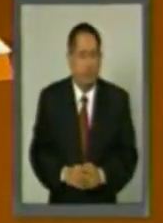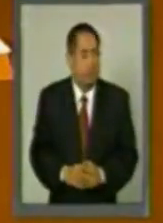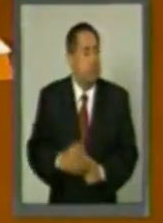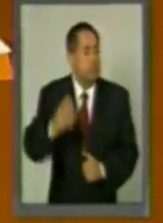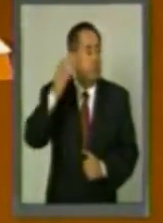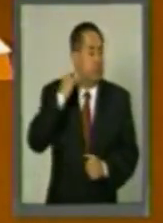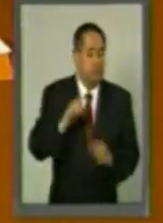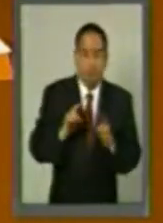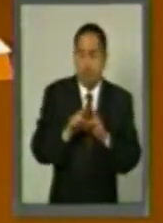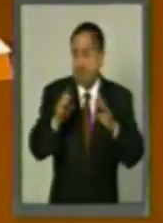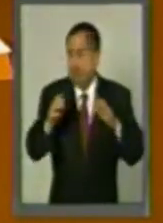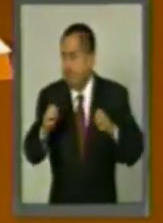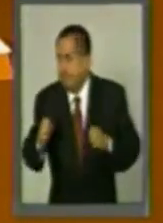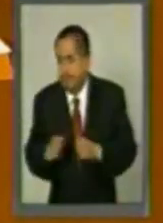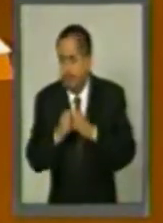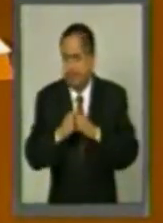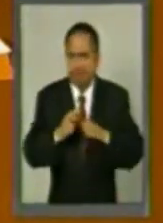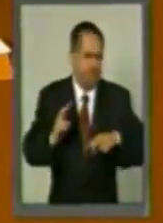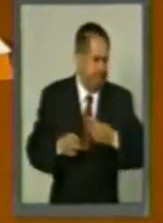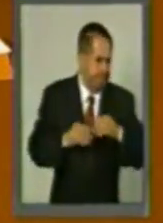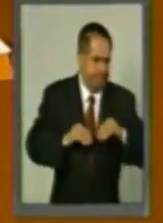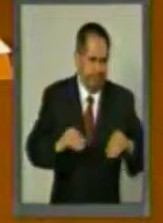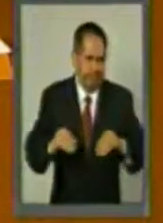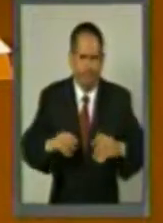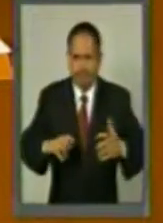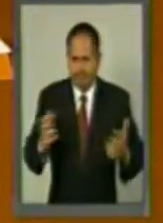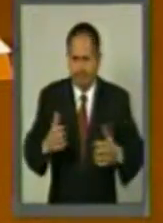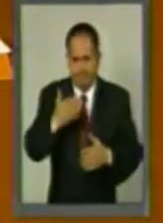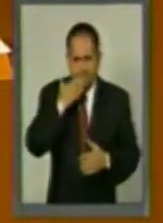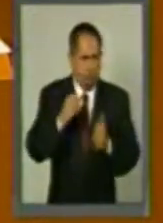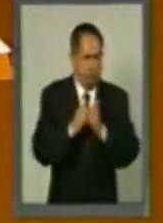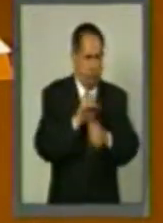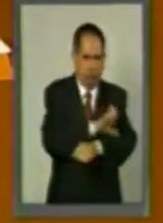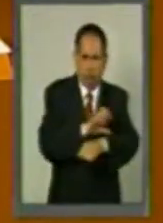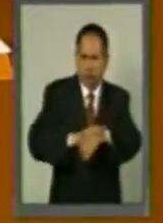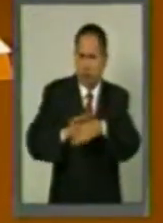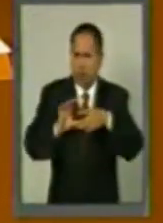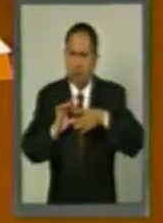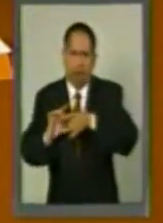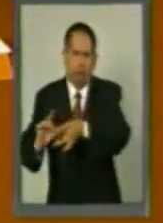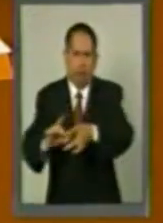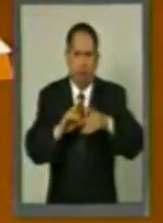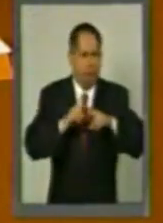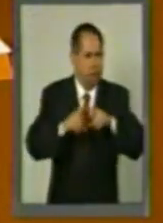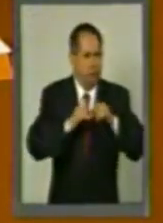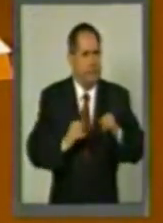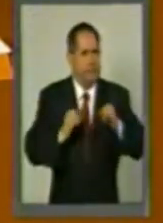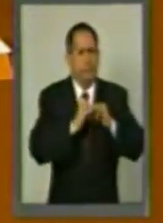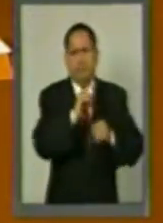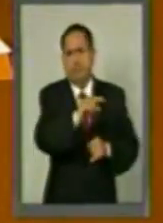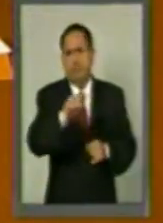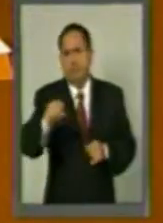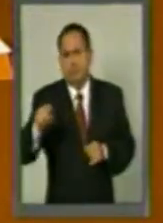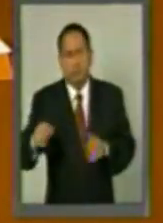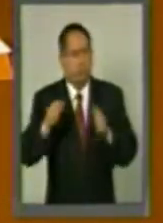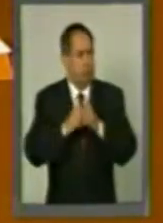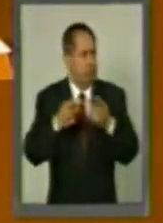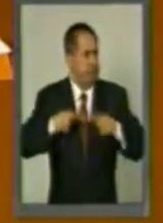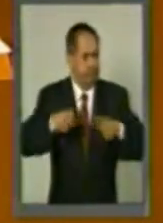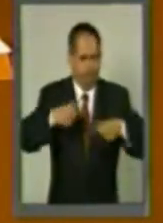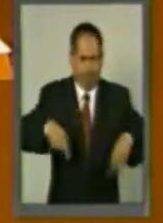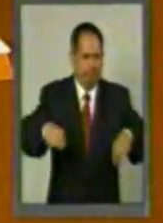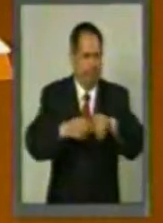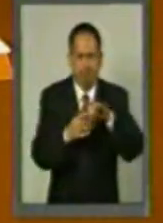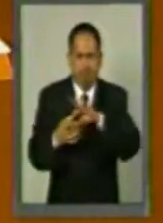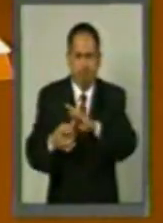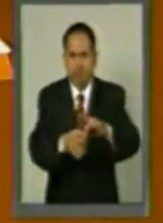que actuar, se actuó y se hizo en coordinación institucional y de manera activa de la sociedad.